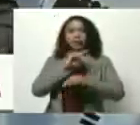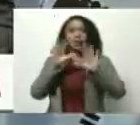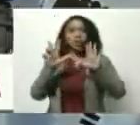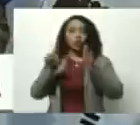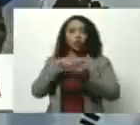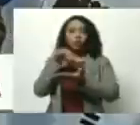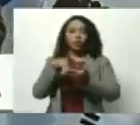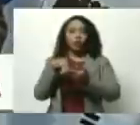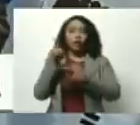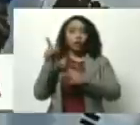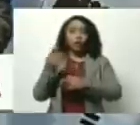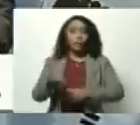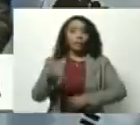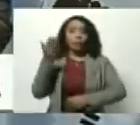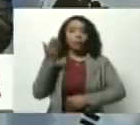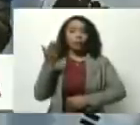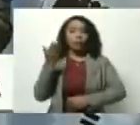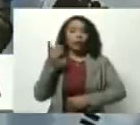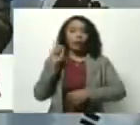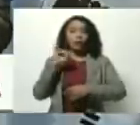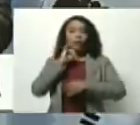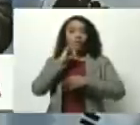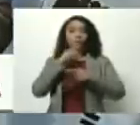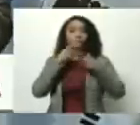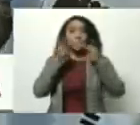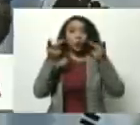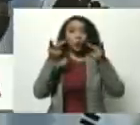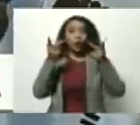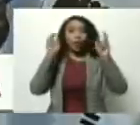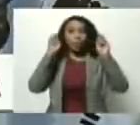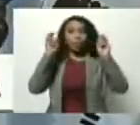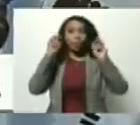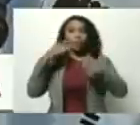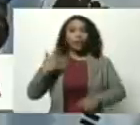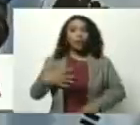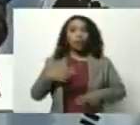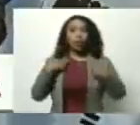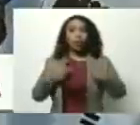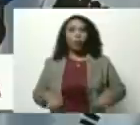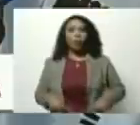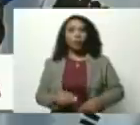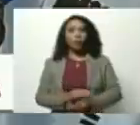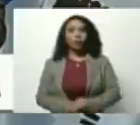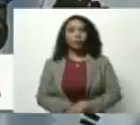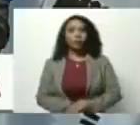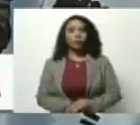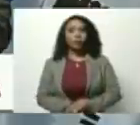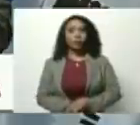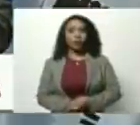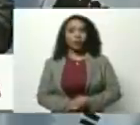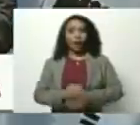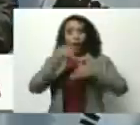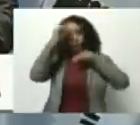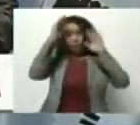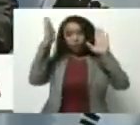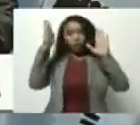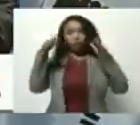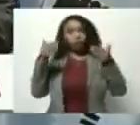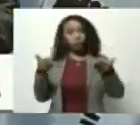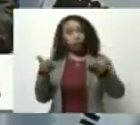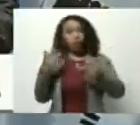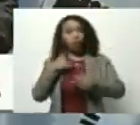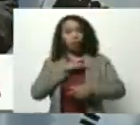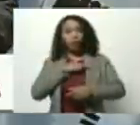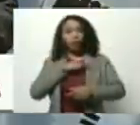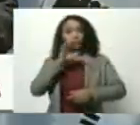Nacional. Es bien importante pues estos anuncios en materia de derechos humanos, atendiendo pues a lo que